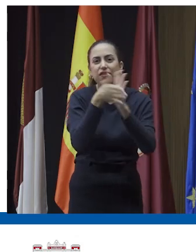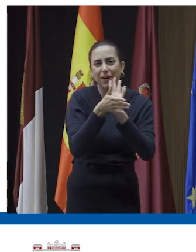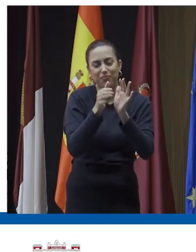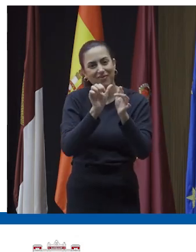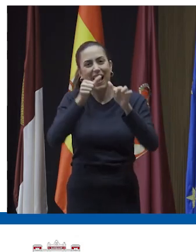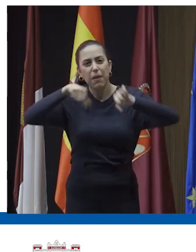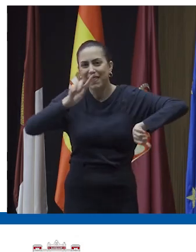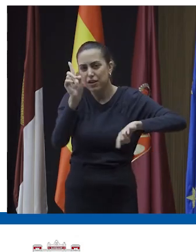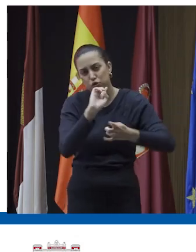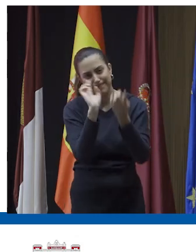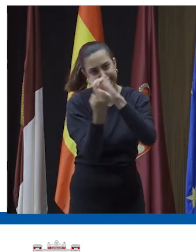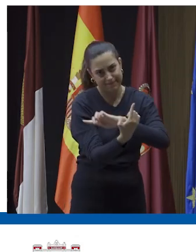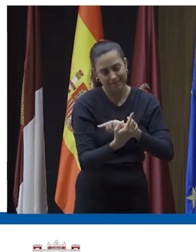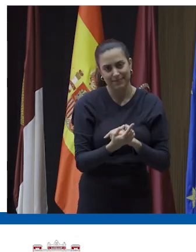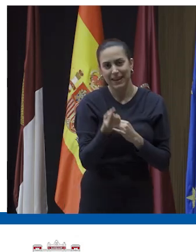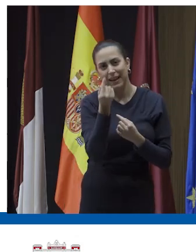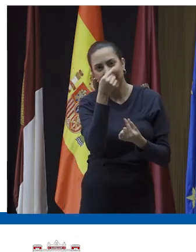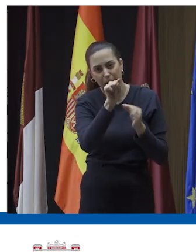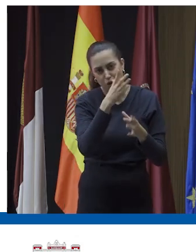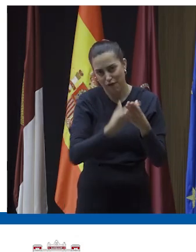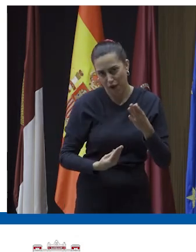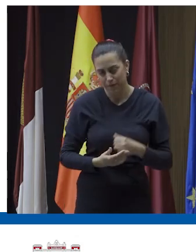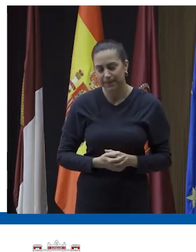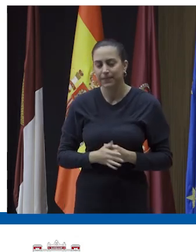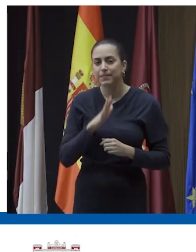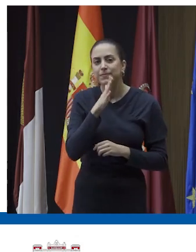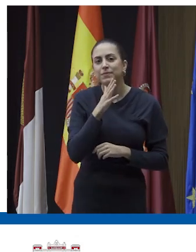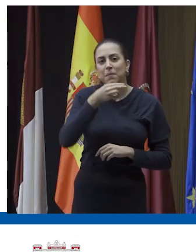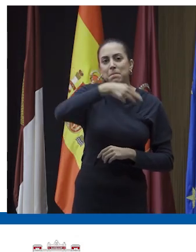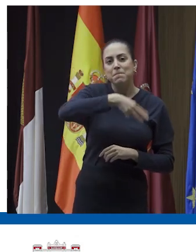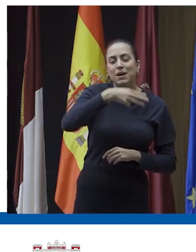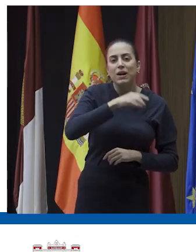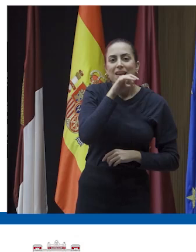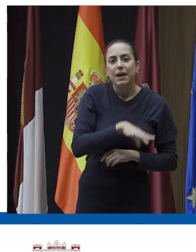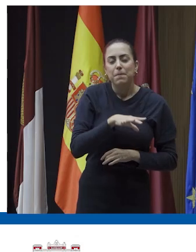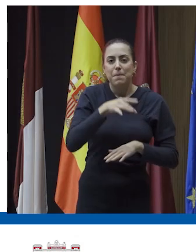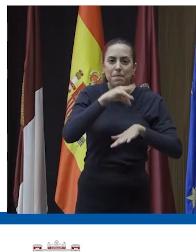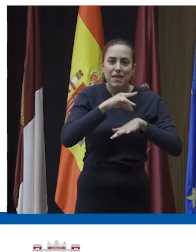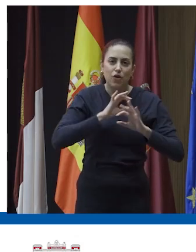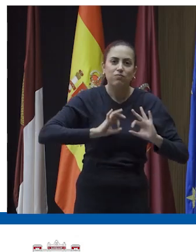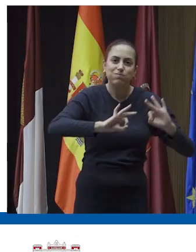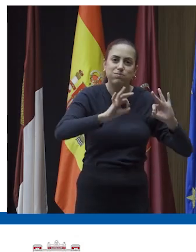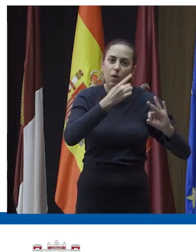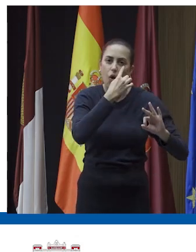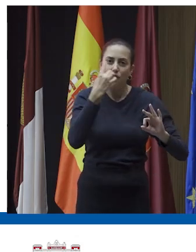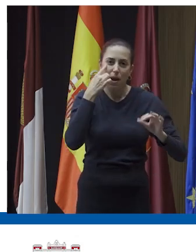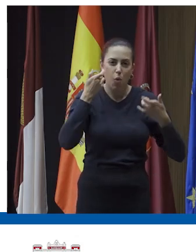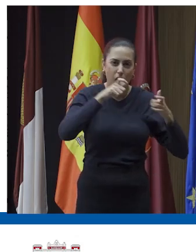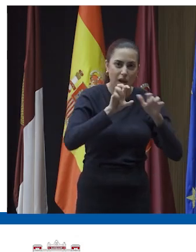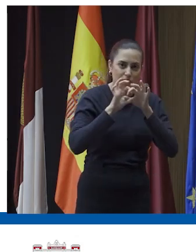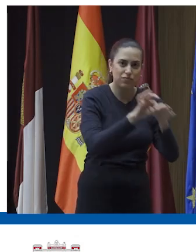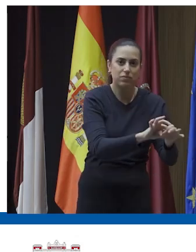hecha esta rectificación, bueno, Manuel Cebrián Toboso es médico especialista en oftalmología, como les